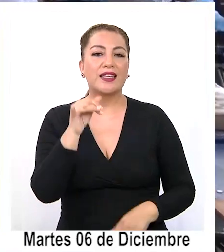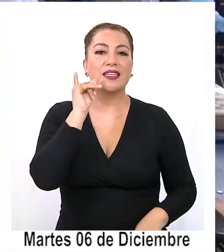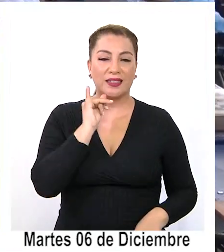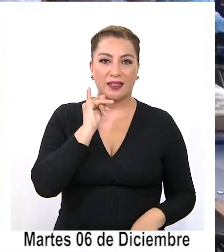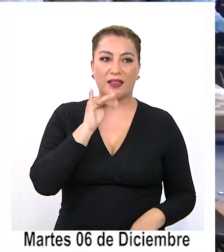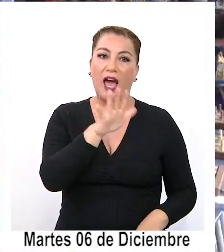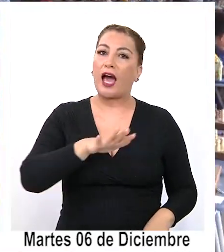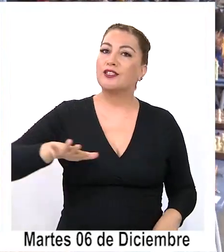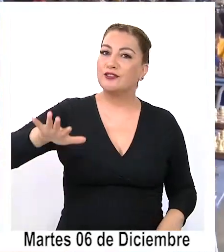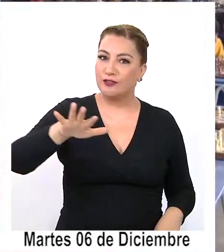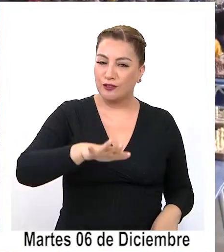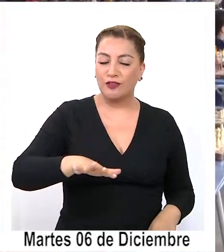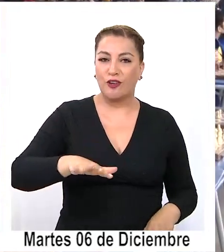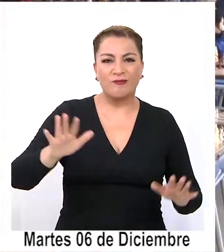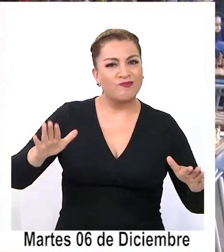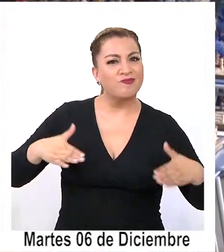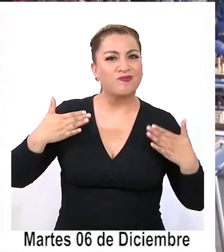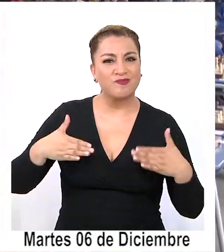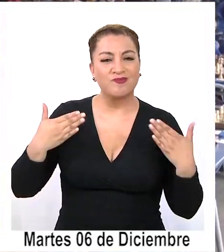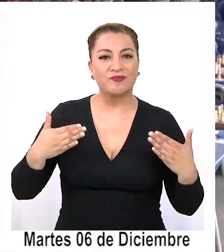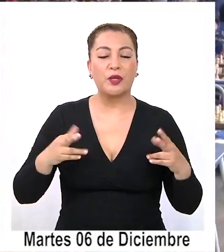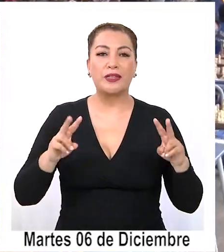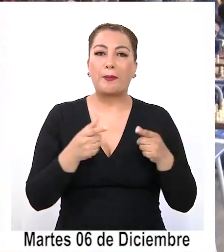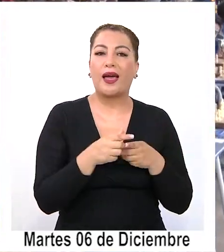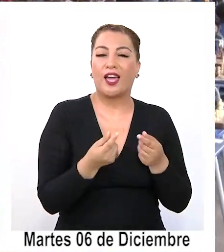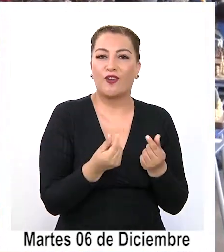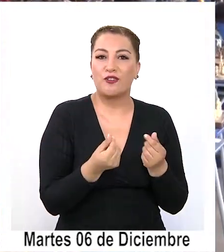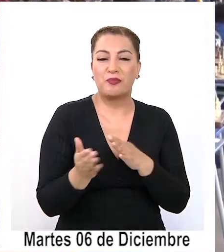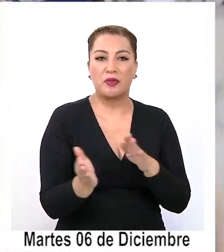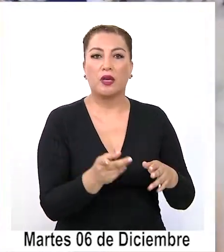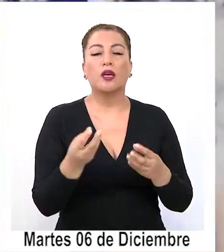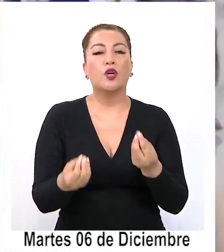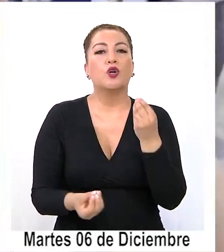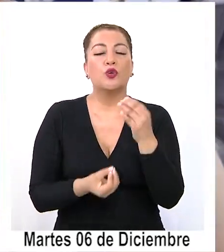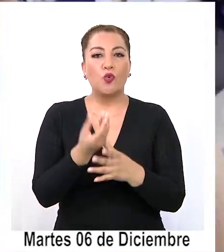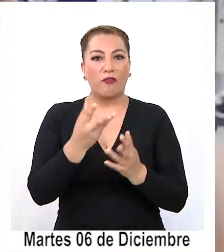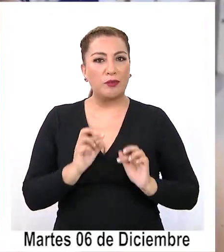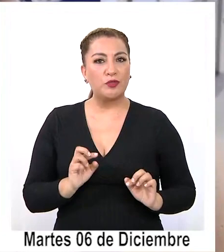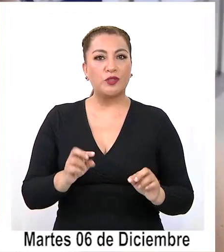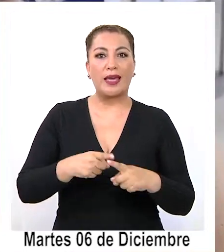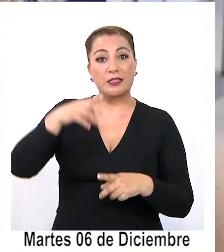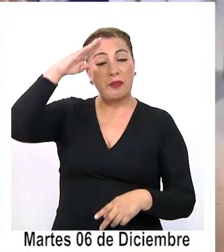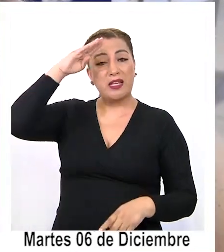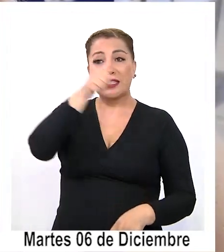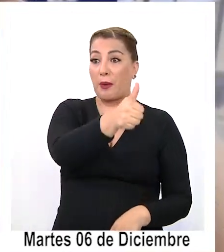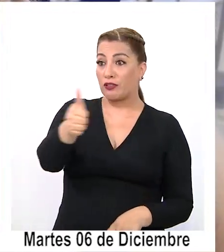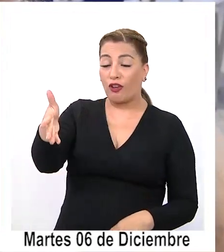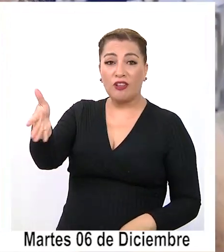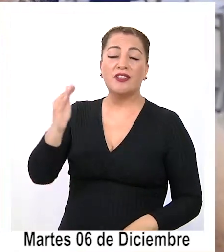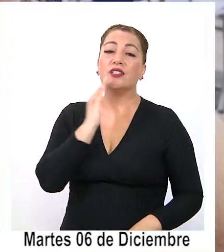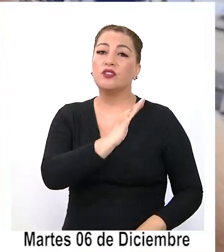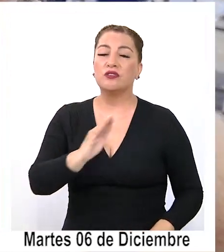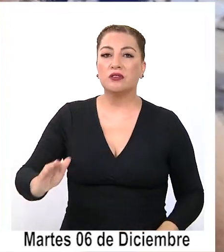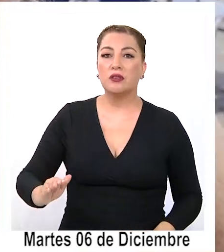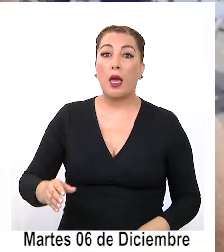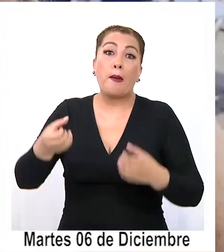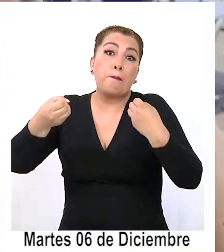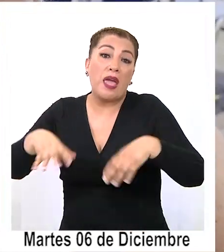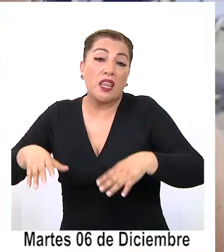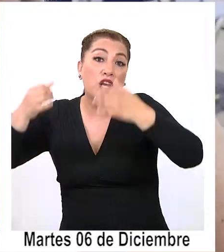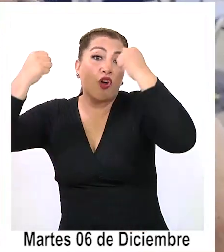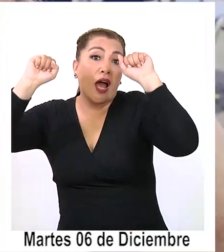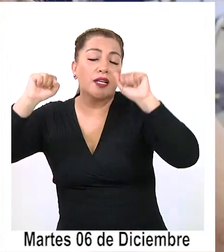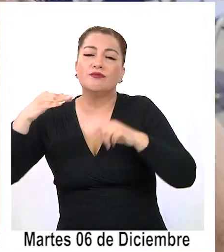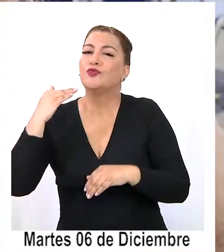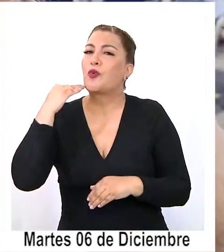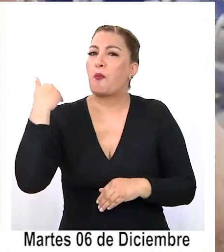a todos, a todos genera economía. Es una nueva oportunidad y experiencias para ellos, pierdan o ganen una experiencia para ellos, para